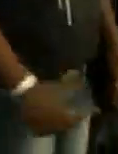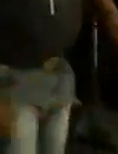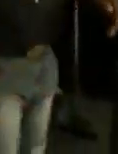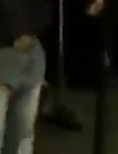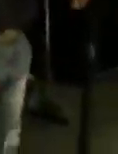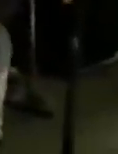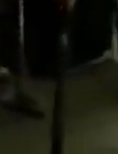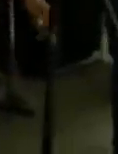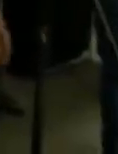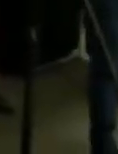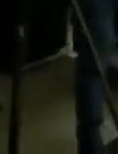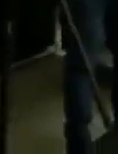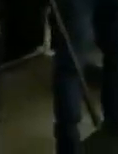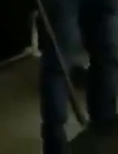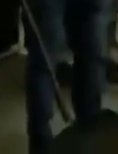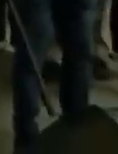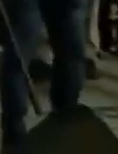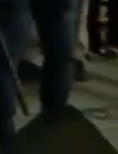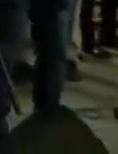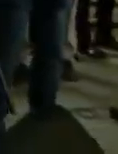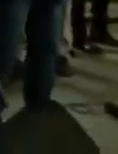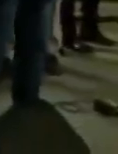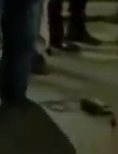yo también